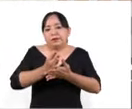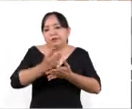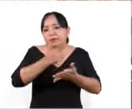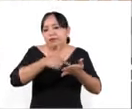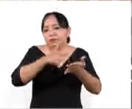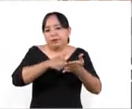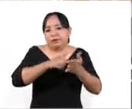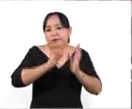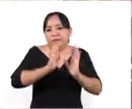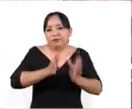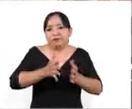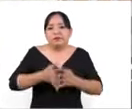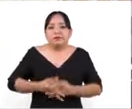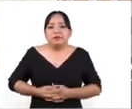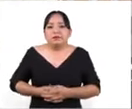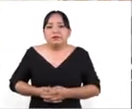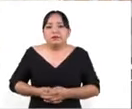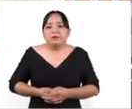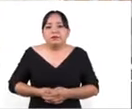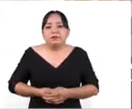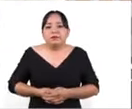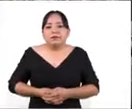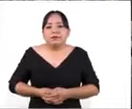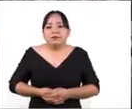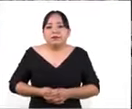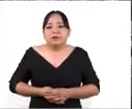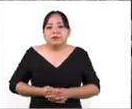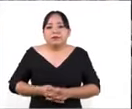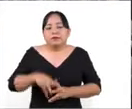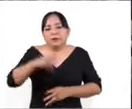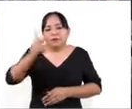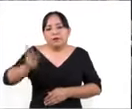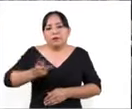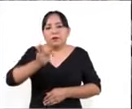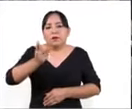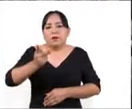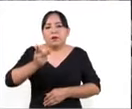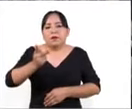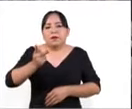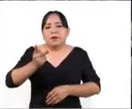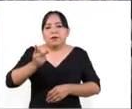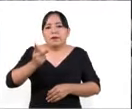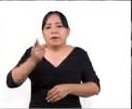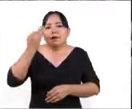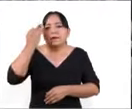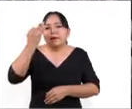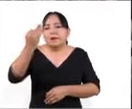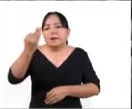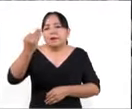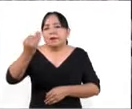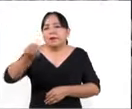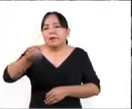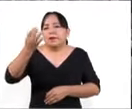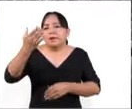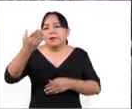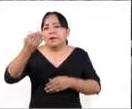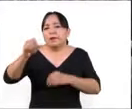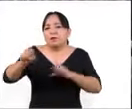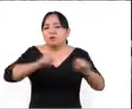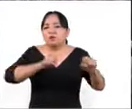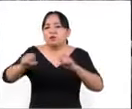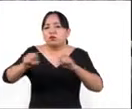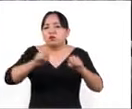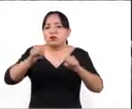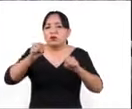se reporta. Perfecto. Y ya nada más una pregunta, ¿cómo cuánto tiempo de anticipación se lanzó la alerta antes del